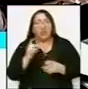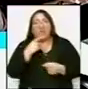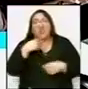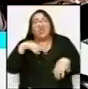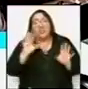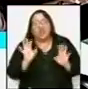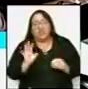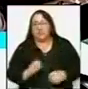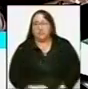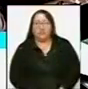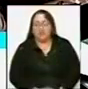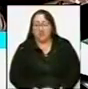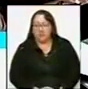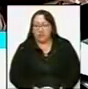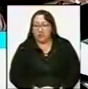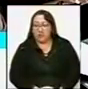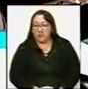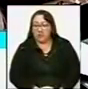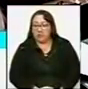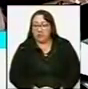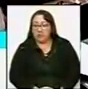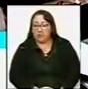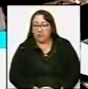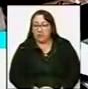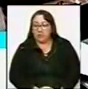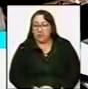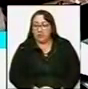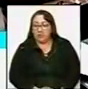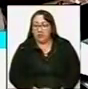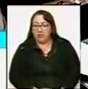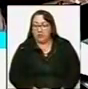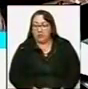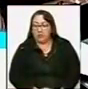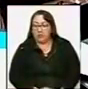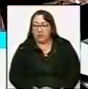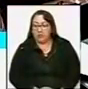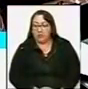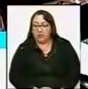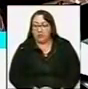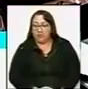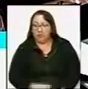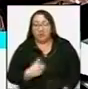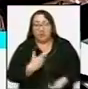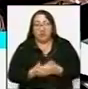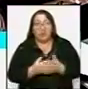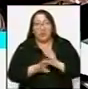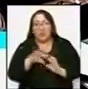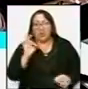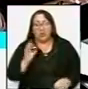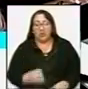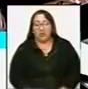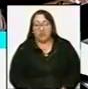supuesto. No puedo actuar sobre suposiciones. O sea, mi propuesta es retiro.